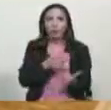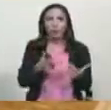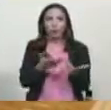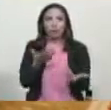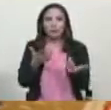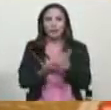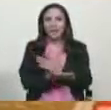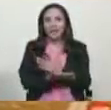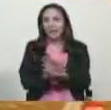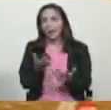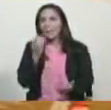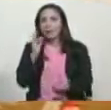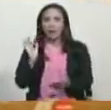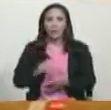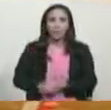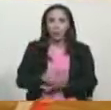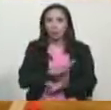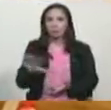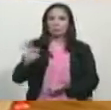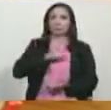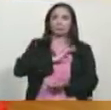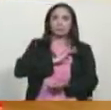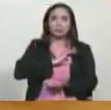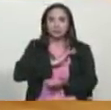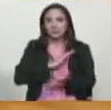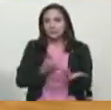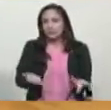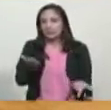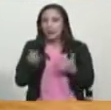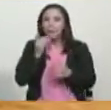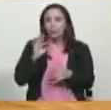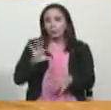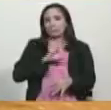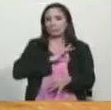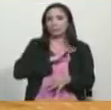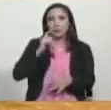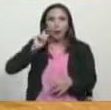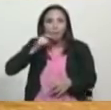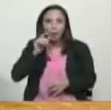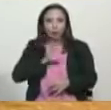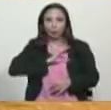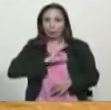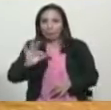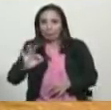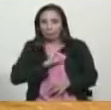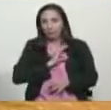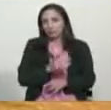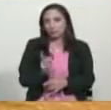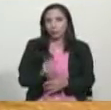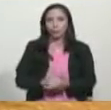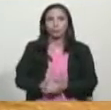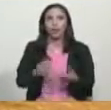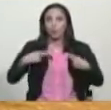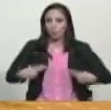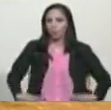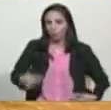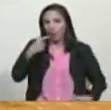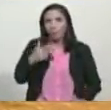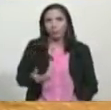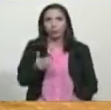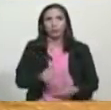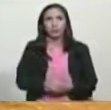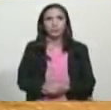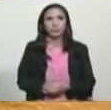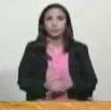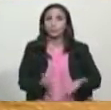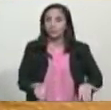tipo de injerencia desde el punto de vista biológico para estos pollos. Aquí podrá usted observar, querido presidente,